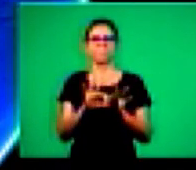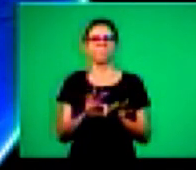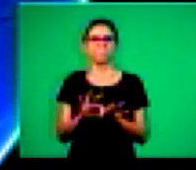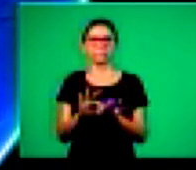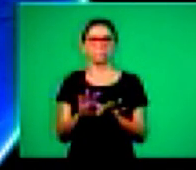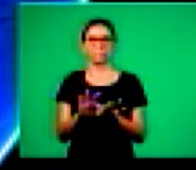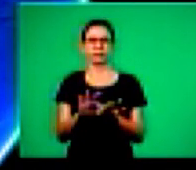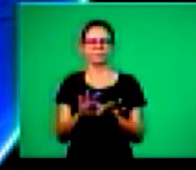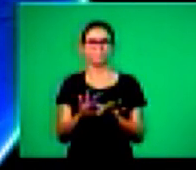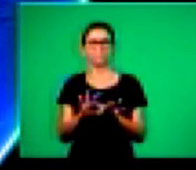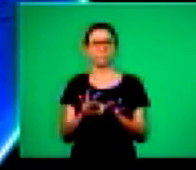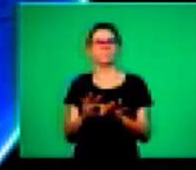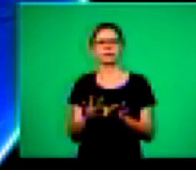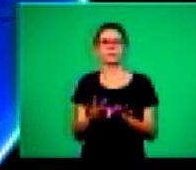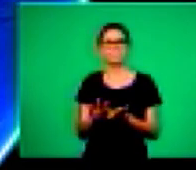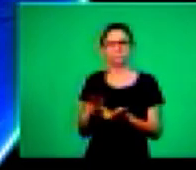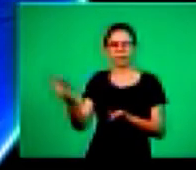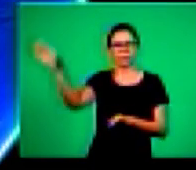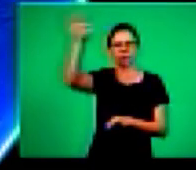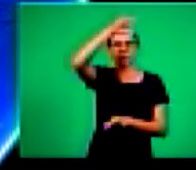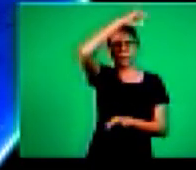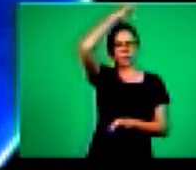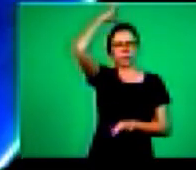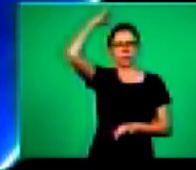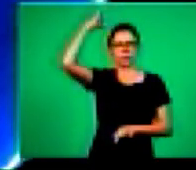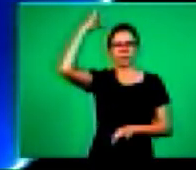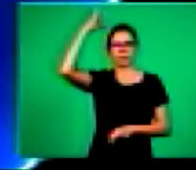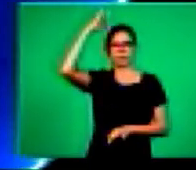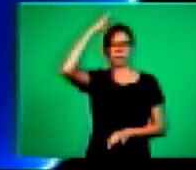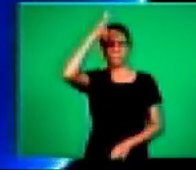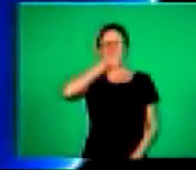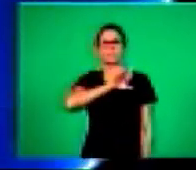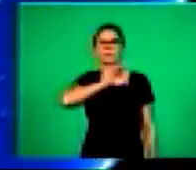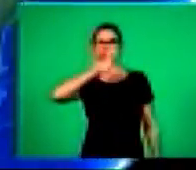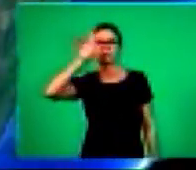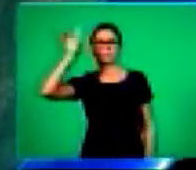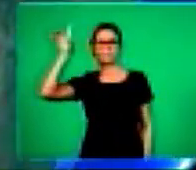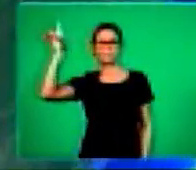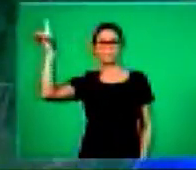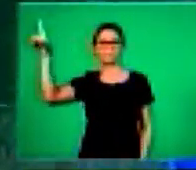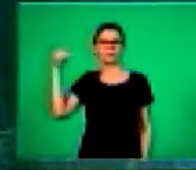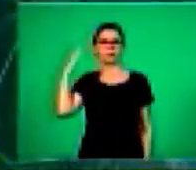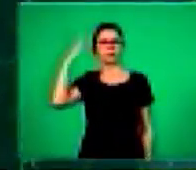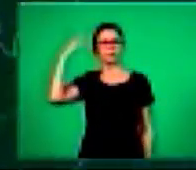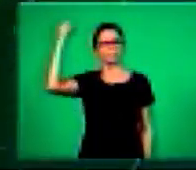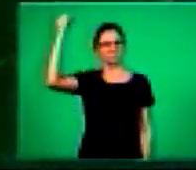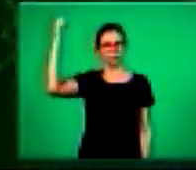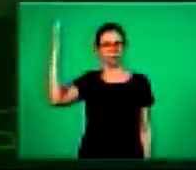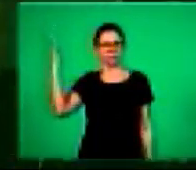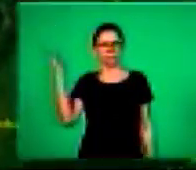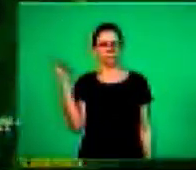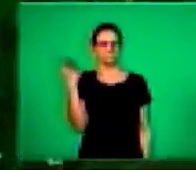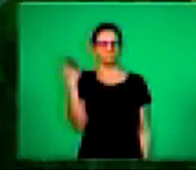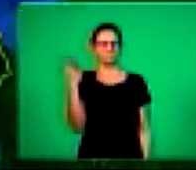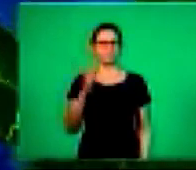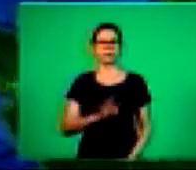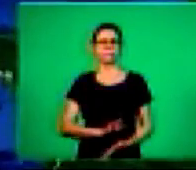la misma doctrina en la dirección del espíritu santo de dios y unidas por la palabra viva